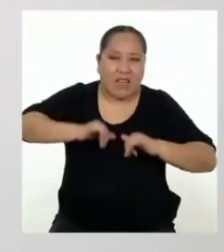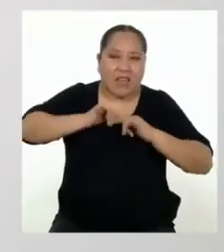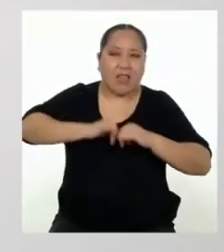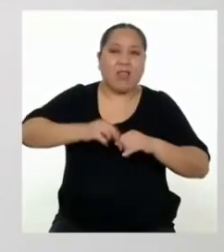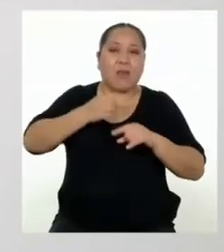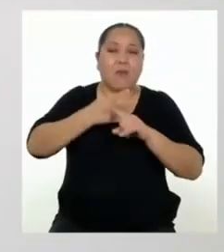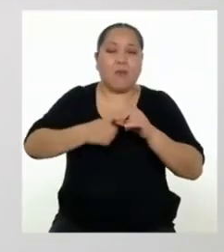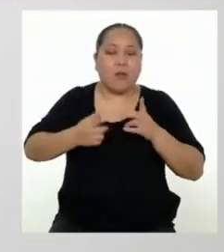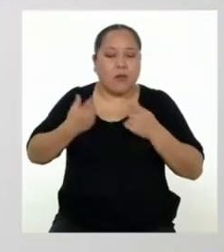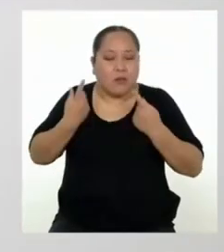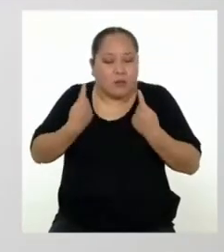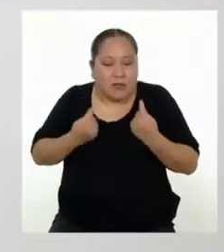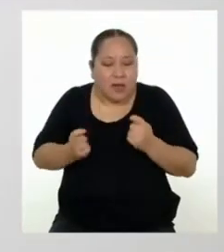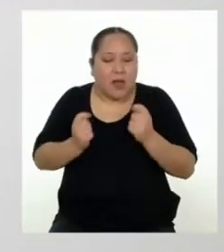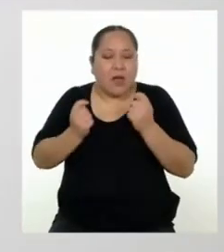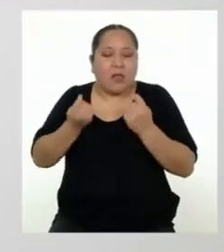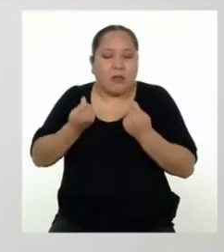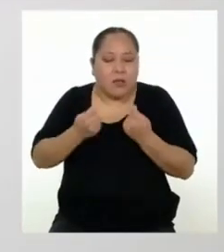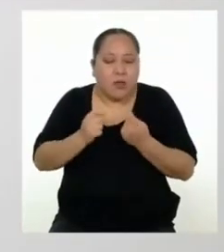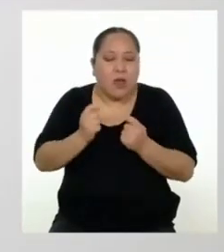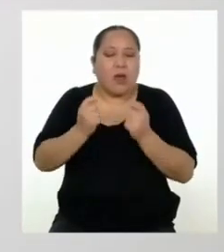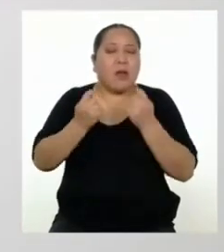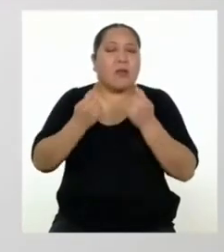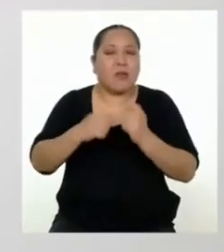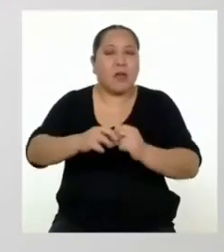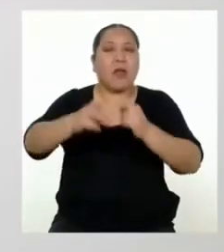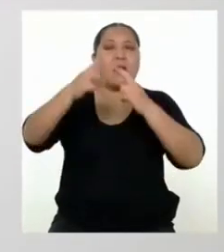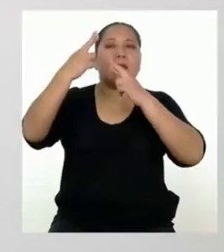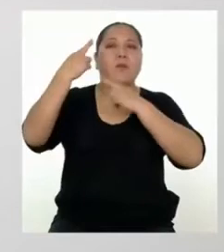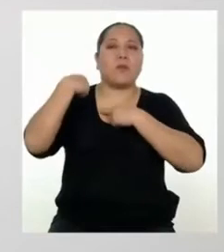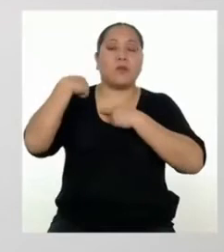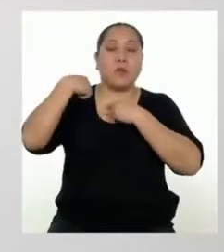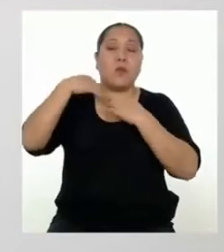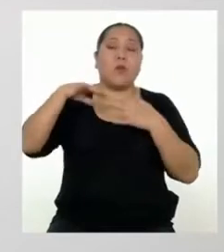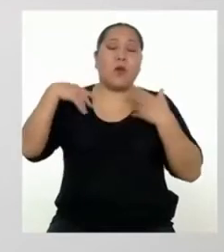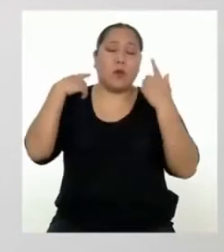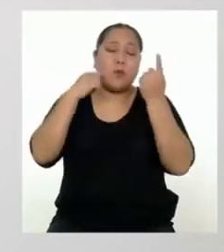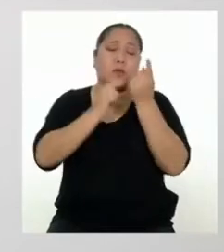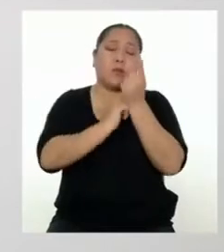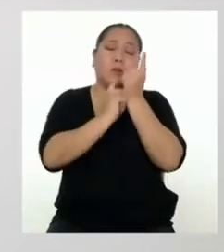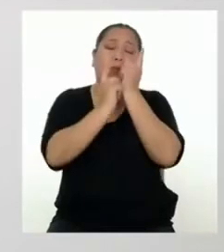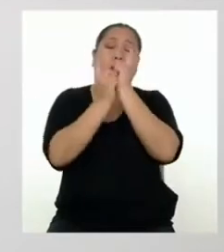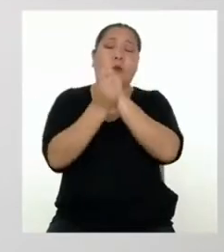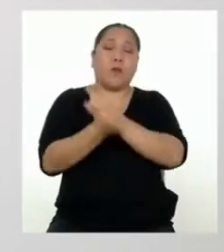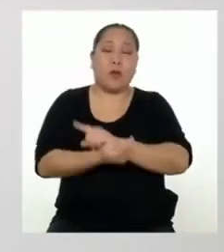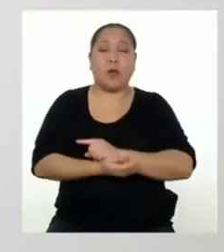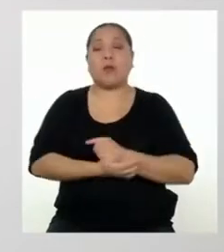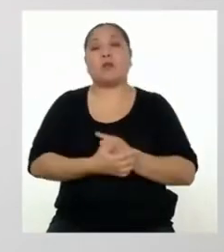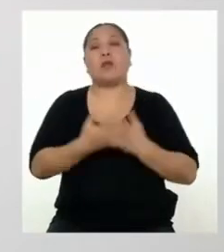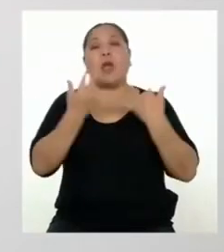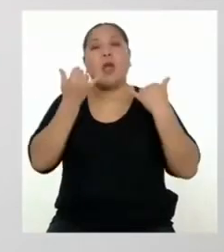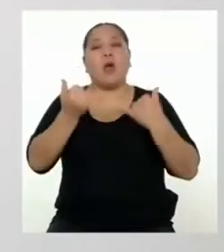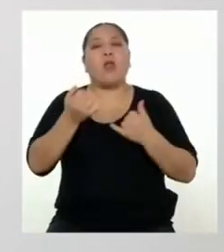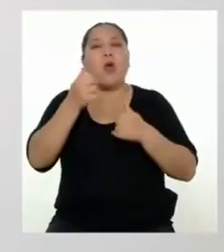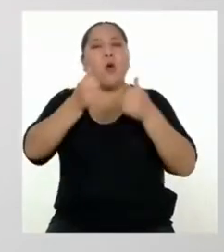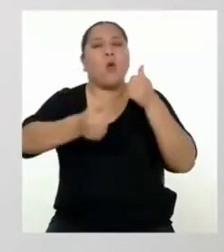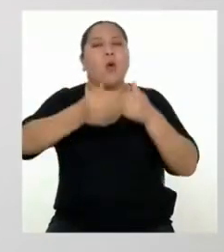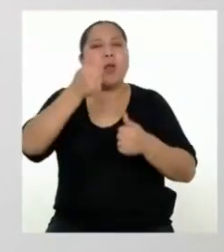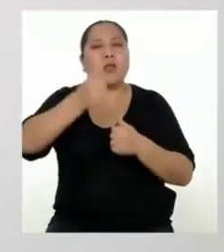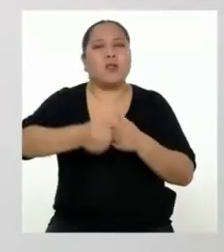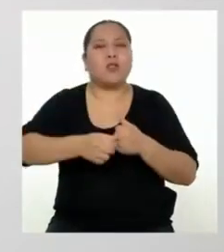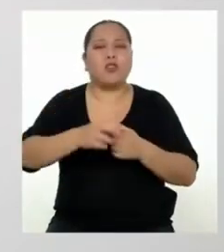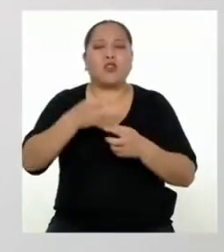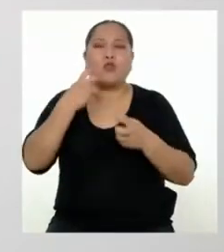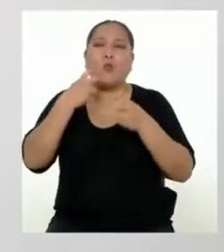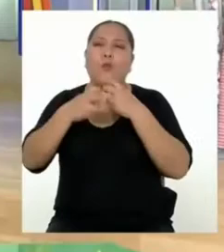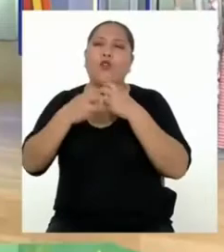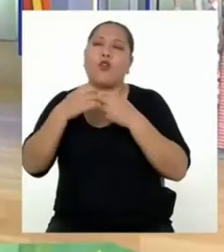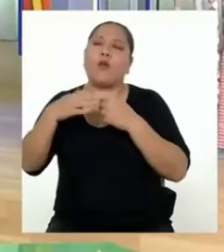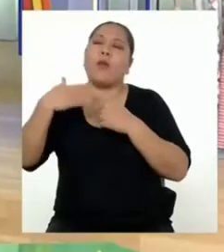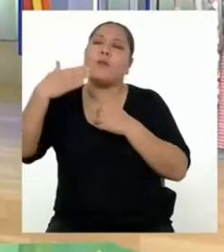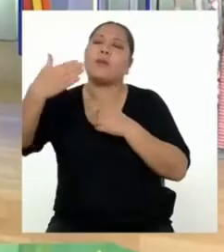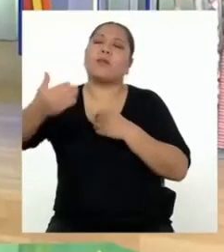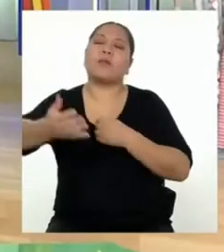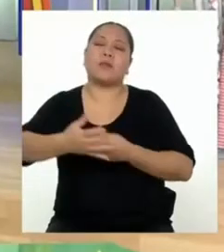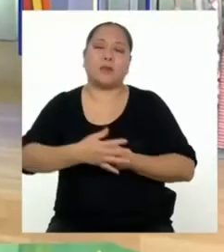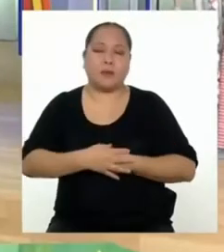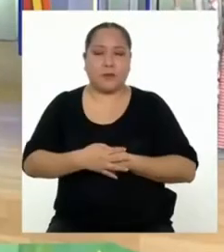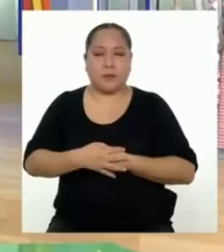compromiso y responsabilidad podemos modificarlos. Ahora, ¿cuáles serían las consecuencias?